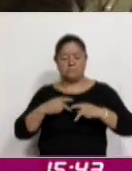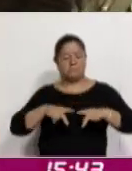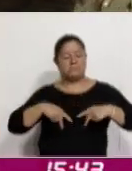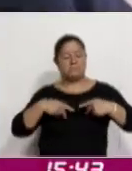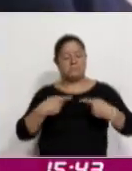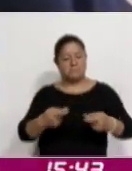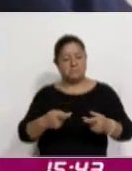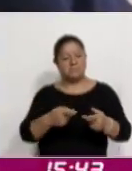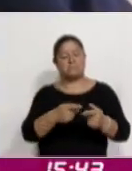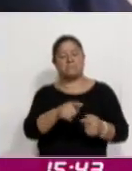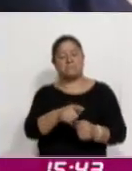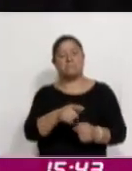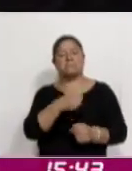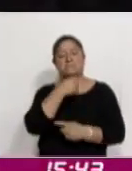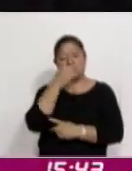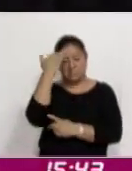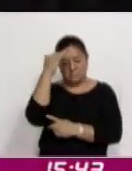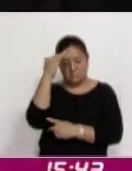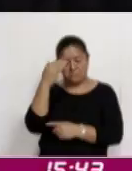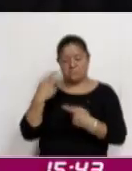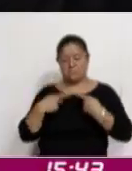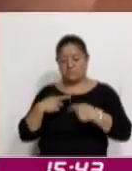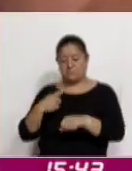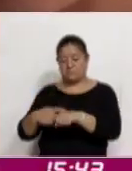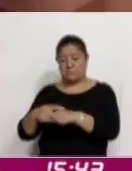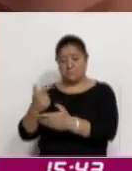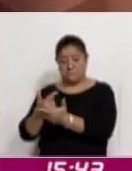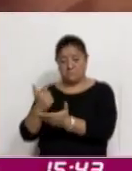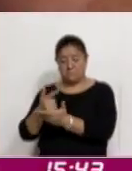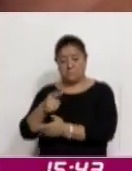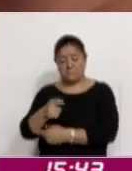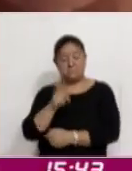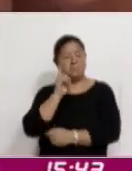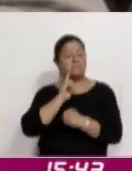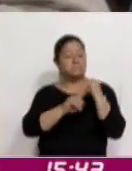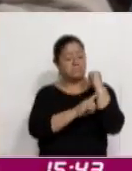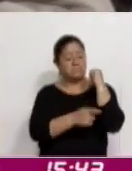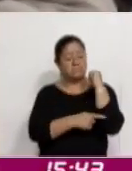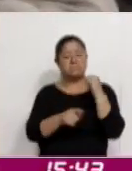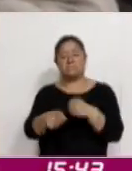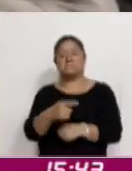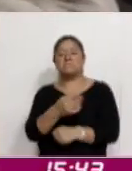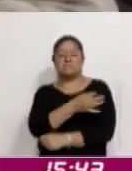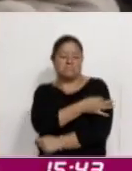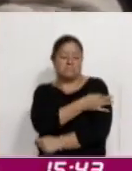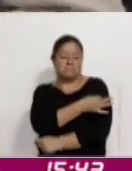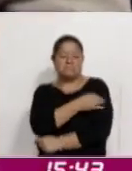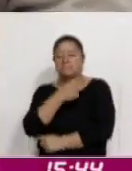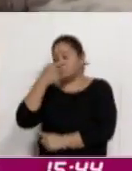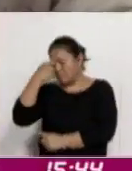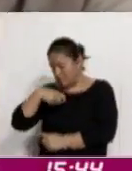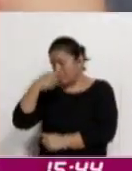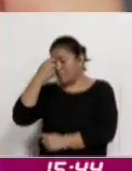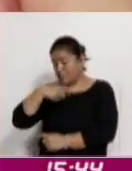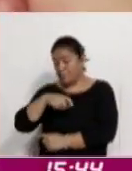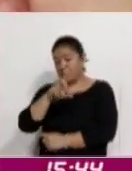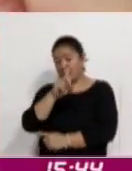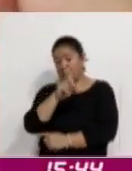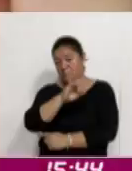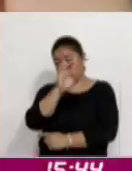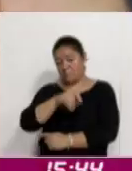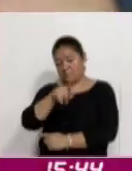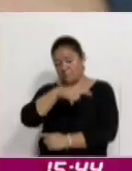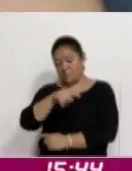mujeres embarazadas, adultos mayores y personas con enfermedades crónicas, a vacunarse contra la influenza. Hasta el momento, el 30% de este grupo objetivo